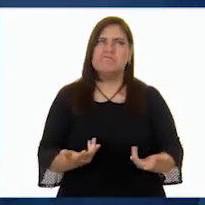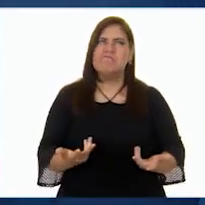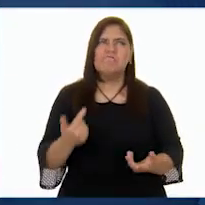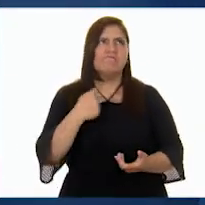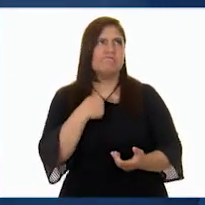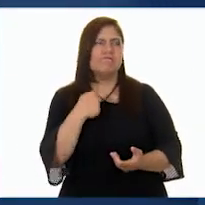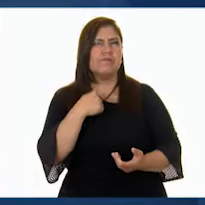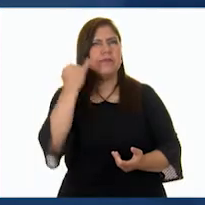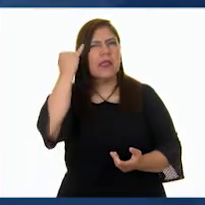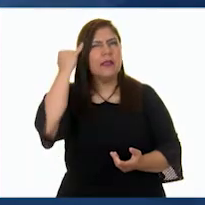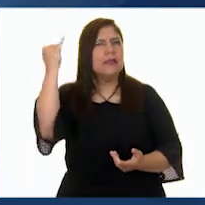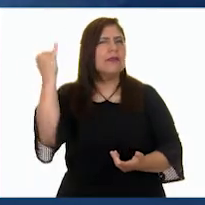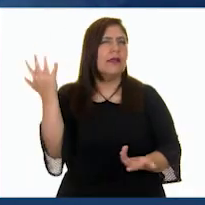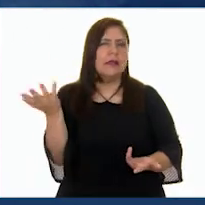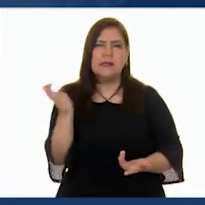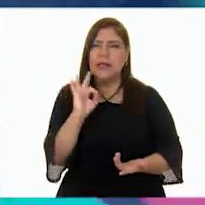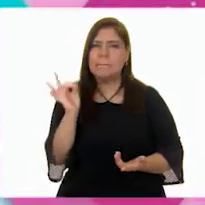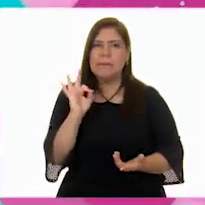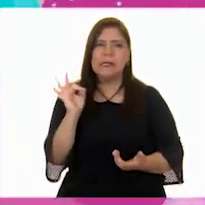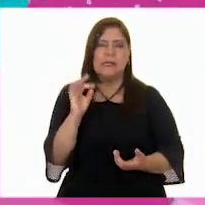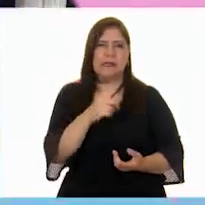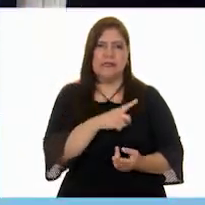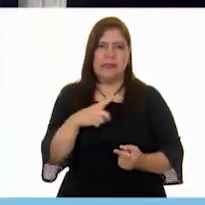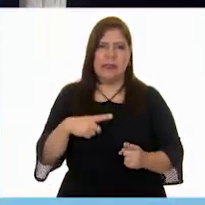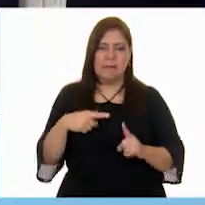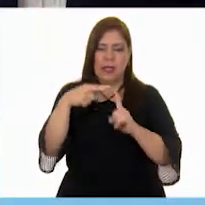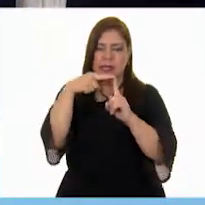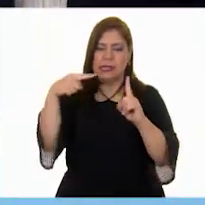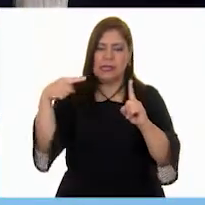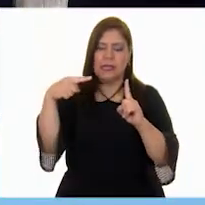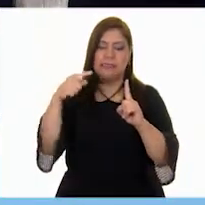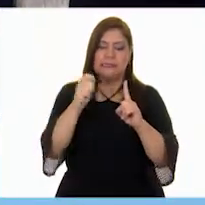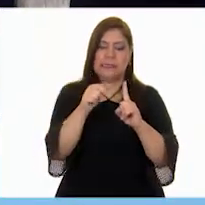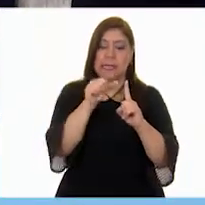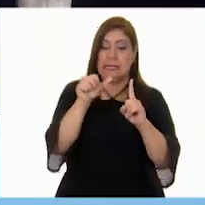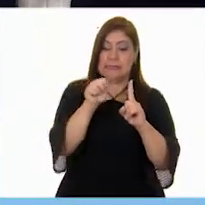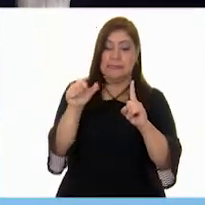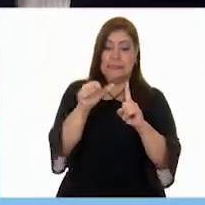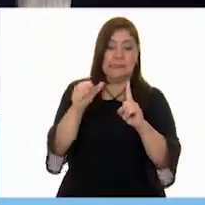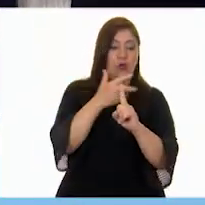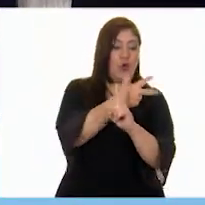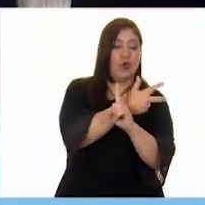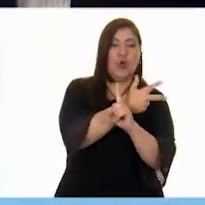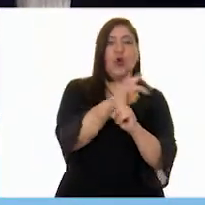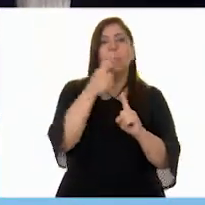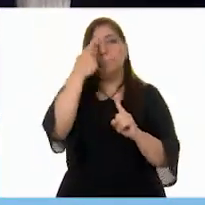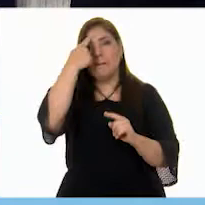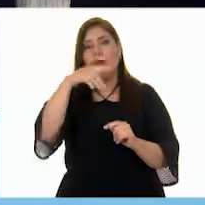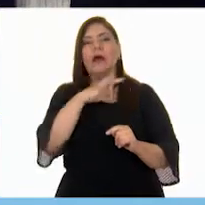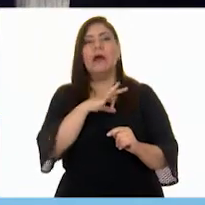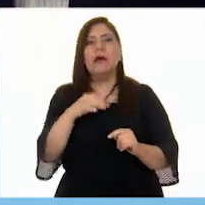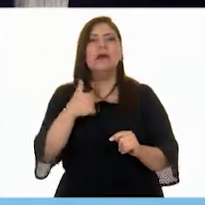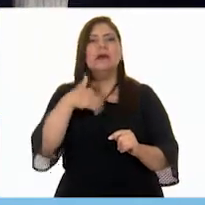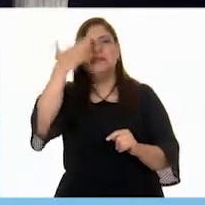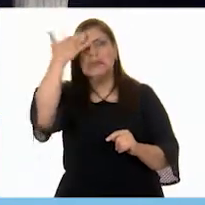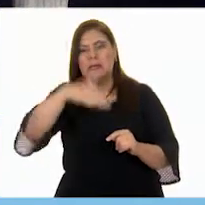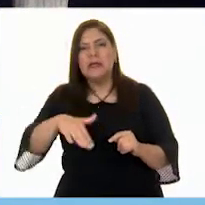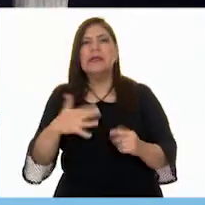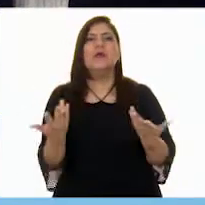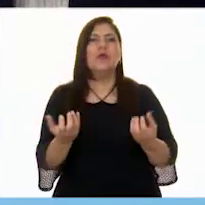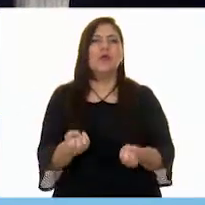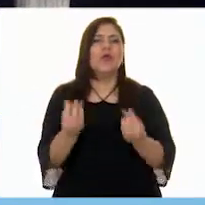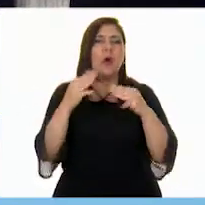me ocurre que podríamos primero dividir 600 entre 8 para saber cuántos metros representan una octava